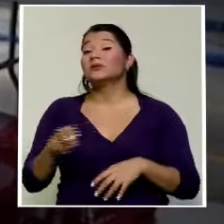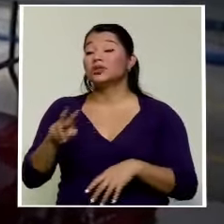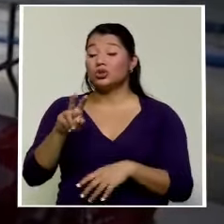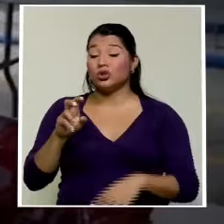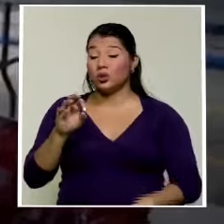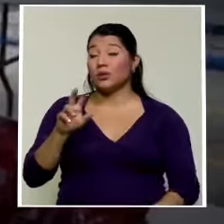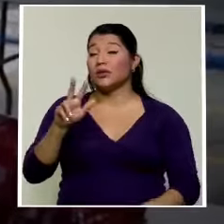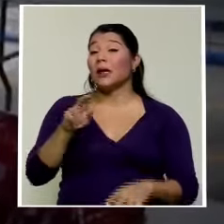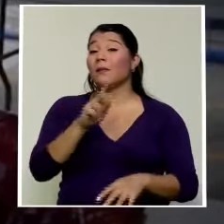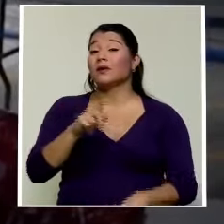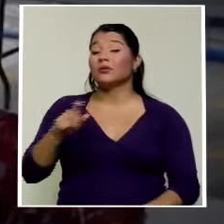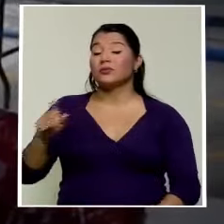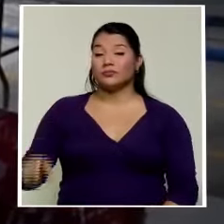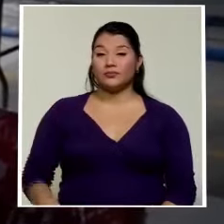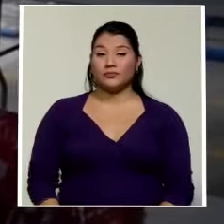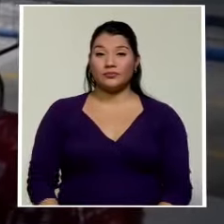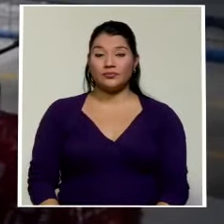personas.